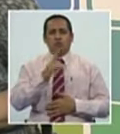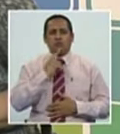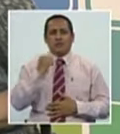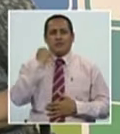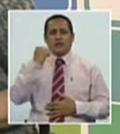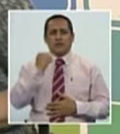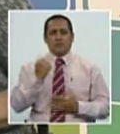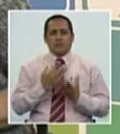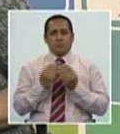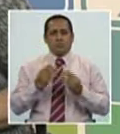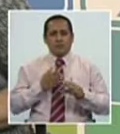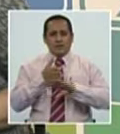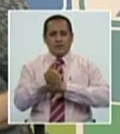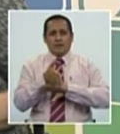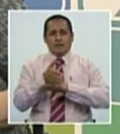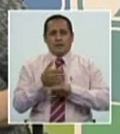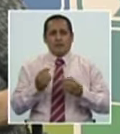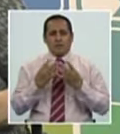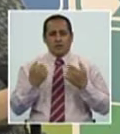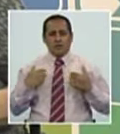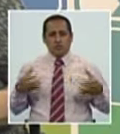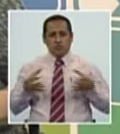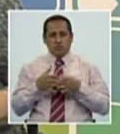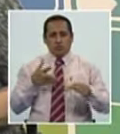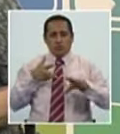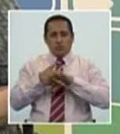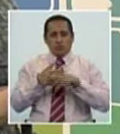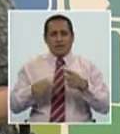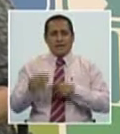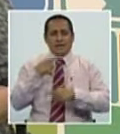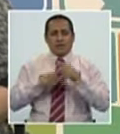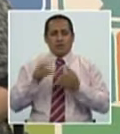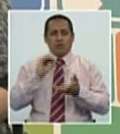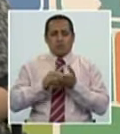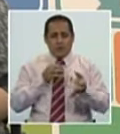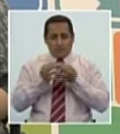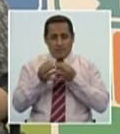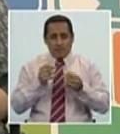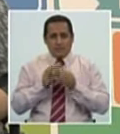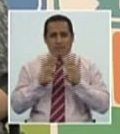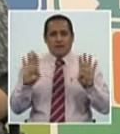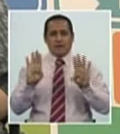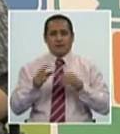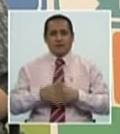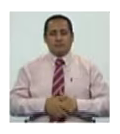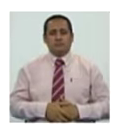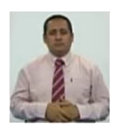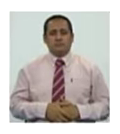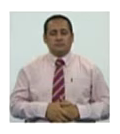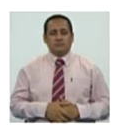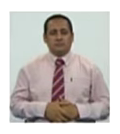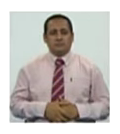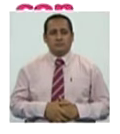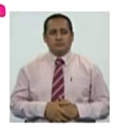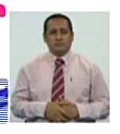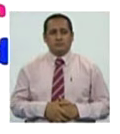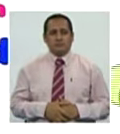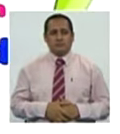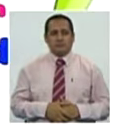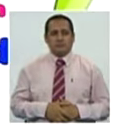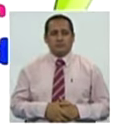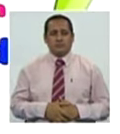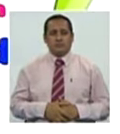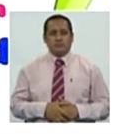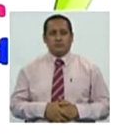sus derechos a los que tienen que acceder. Nosotros vamos a una pausa y ya regresamos con más aquí en Sin Barreras.